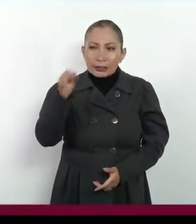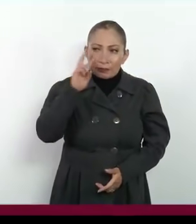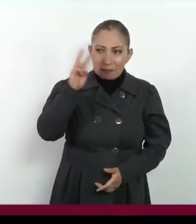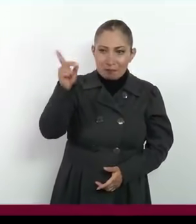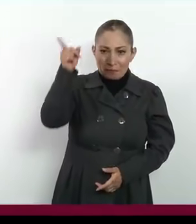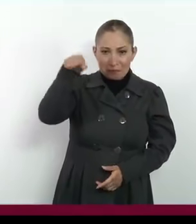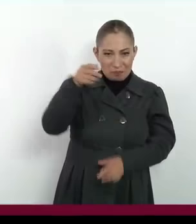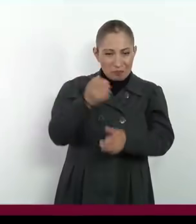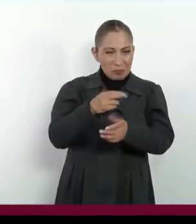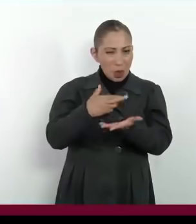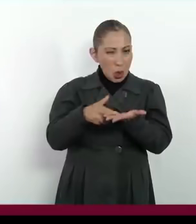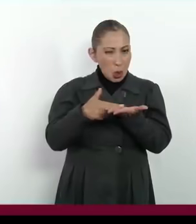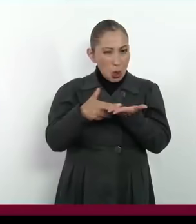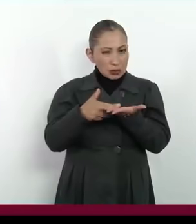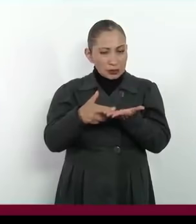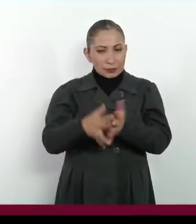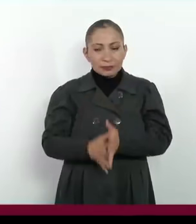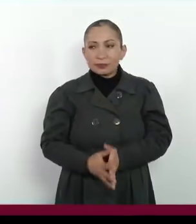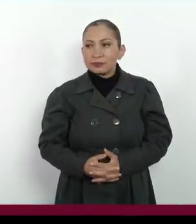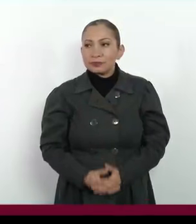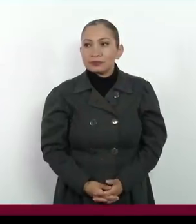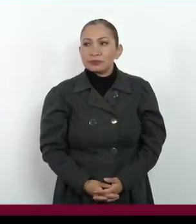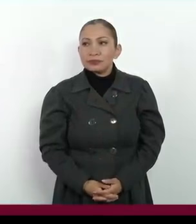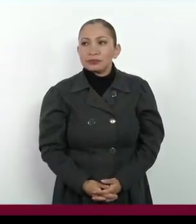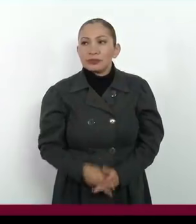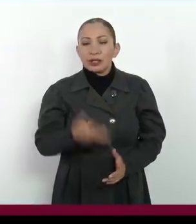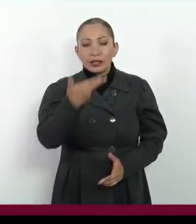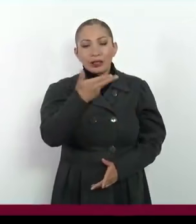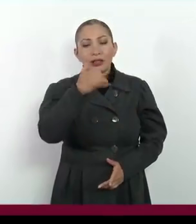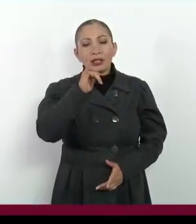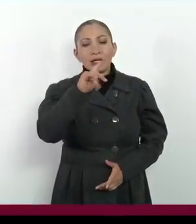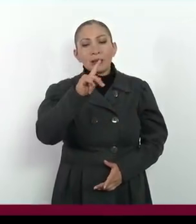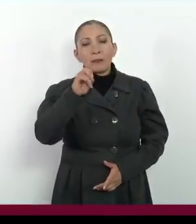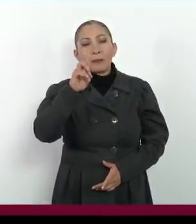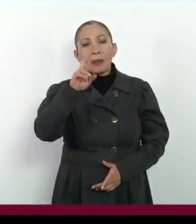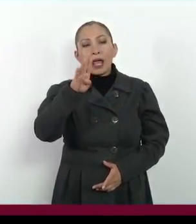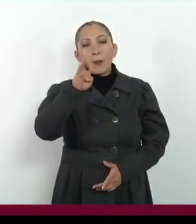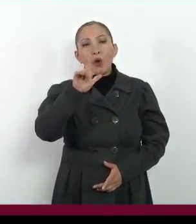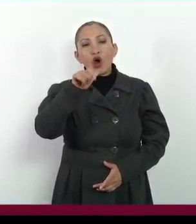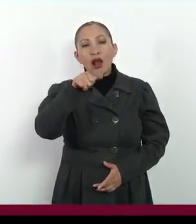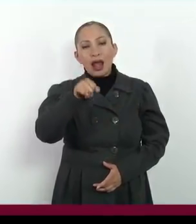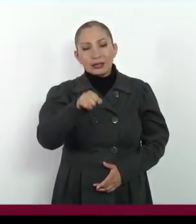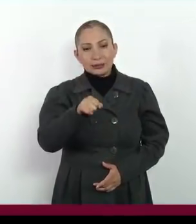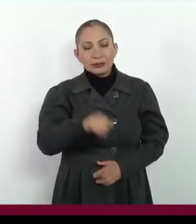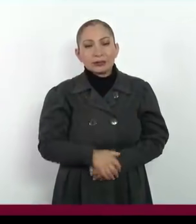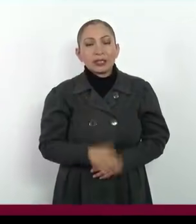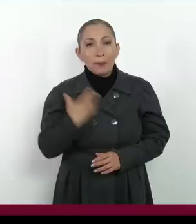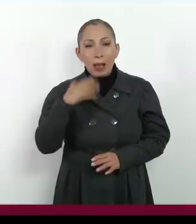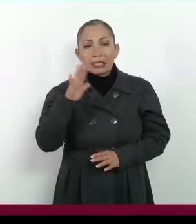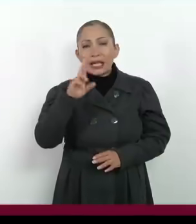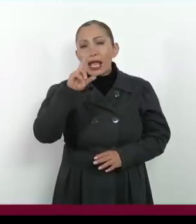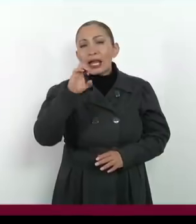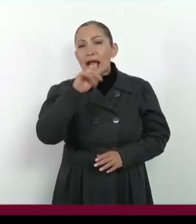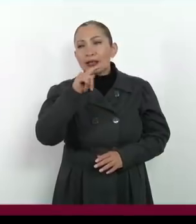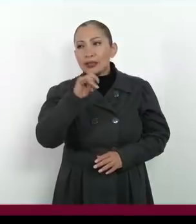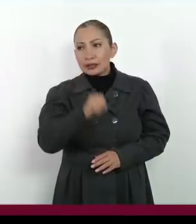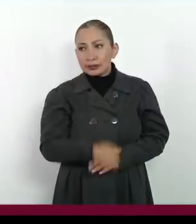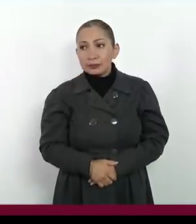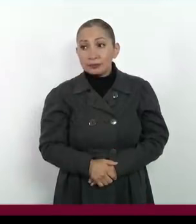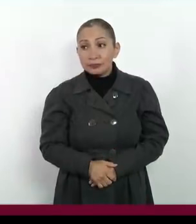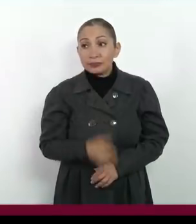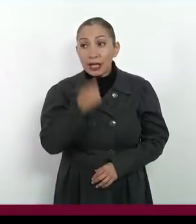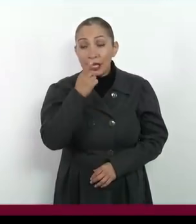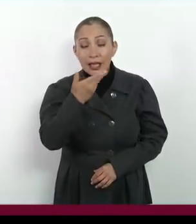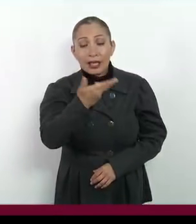algo así. ¿Ok? Estas hipérbolas se parecen mucho a las rectas. Y de hecho,